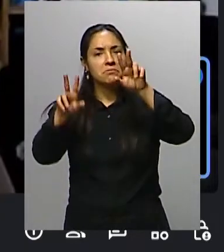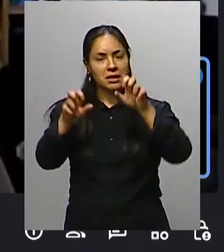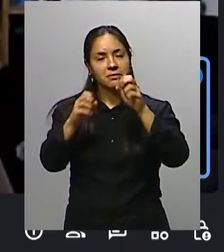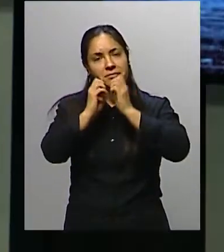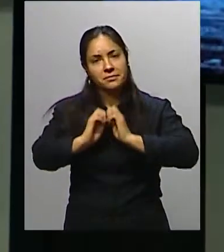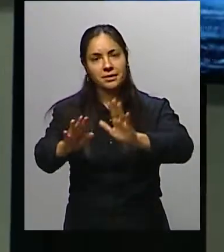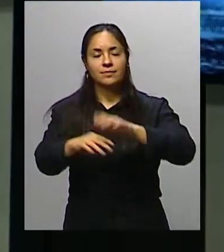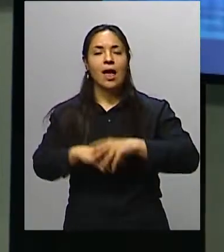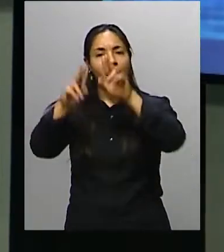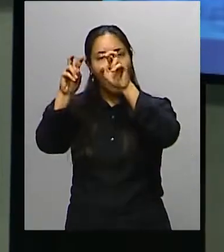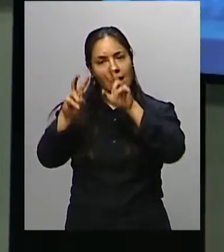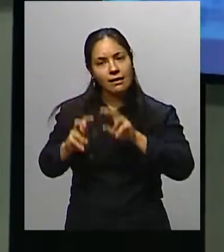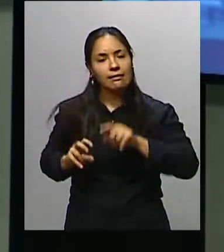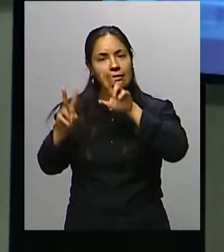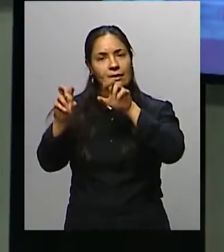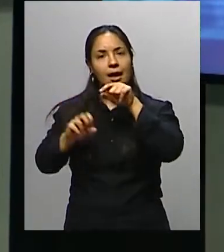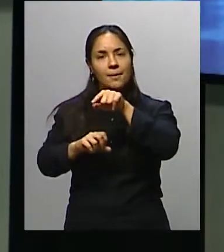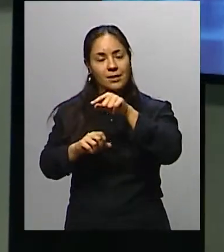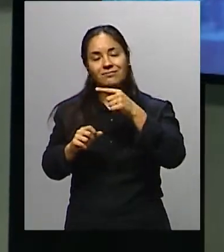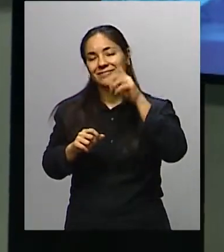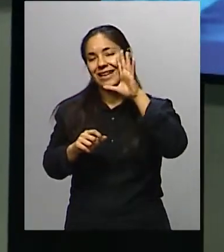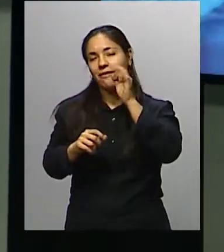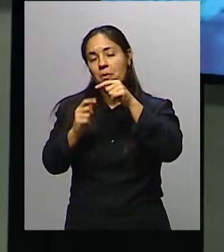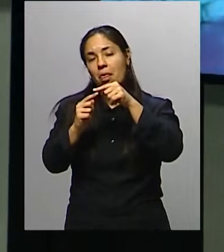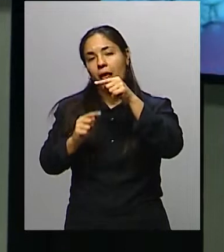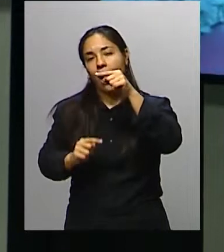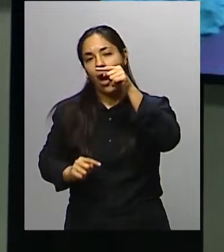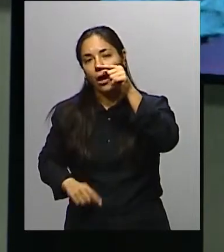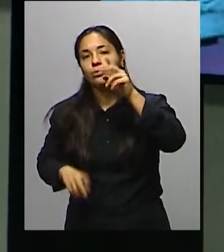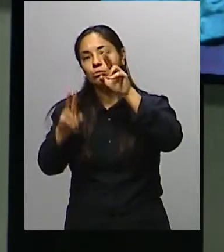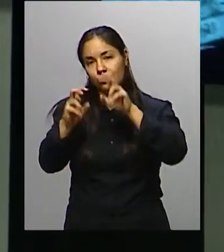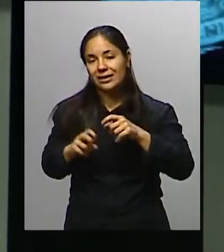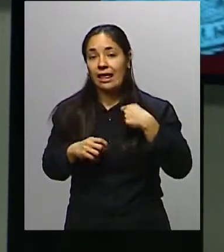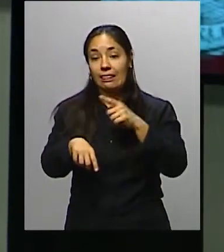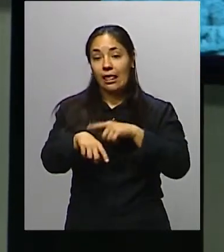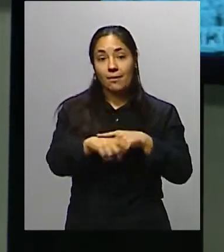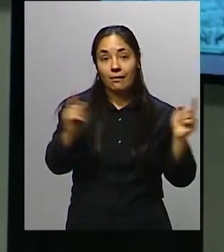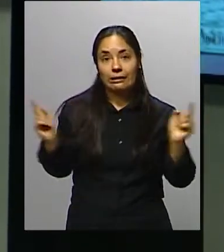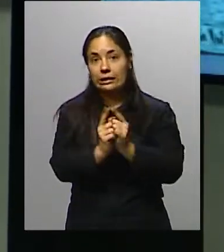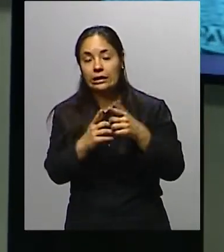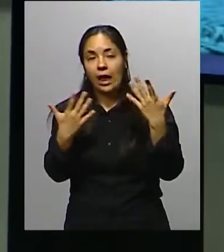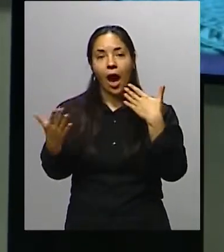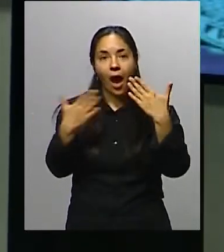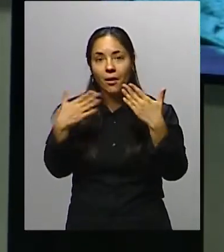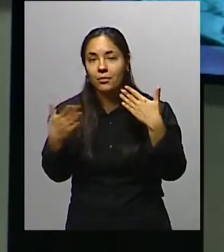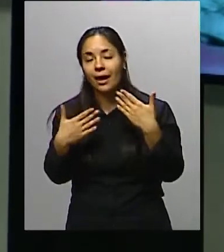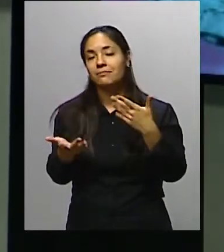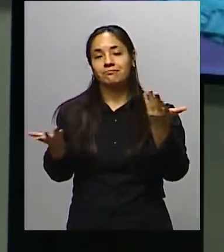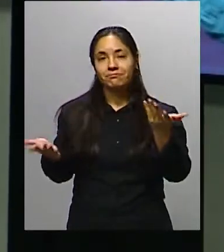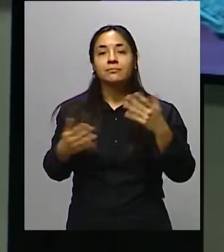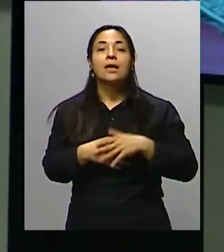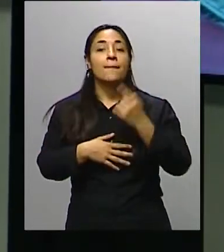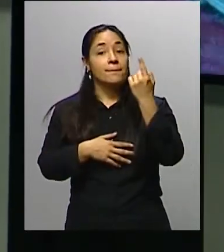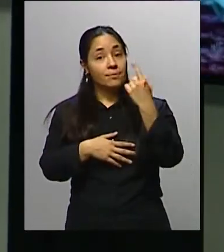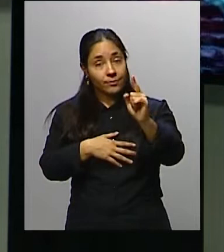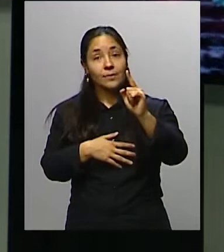Queremos analizar este tema, sabemos que es muy amplio y que incluso tal vez el tiempo es corto para poder hablar ampliamente de esto, pero lo cierto es que primero